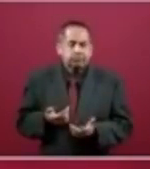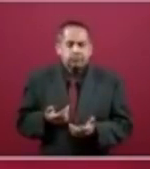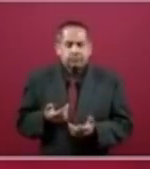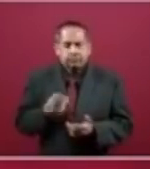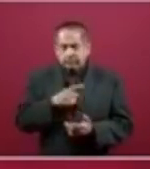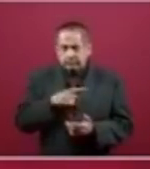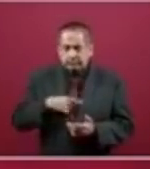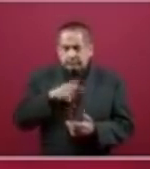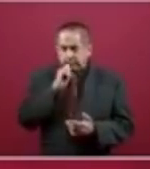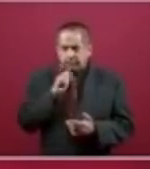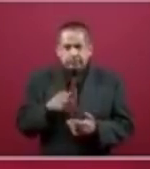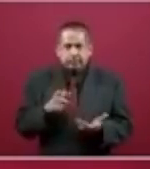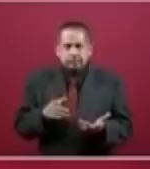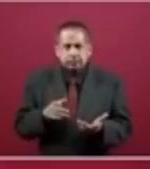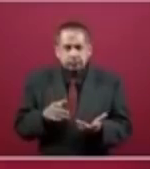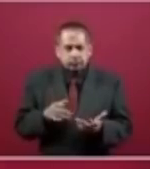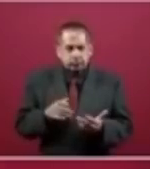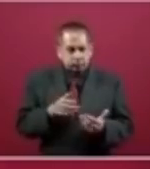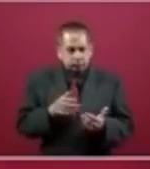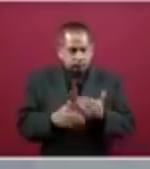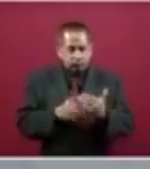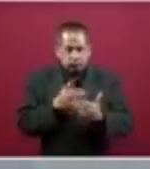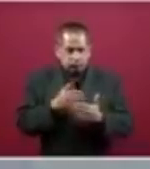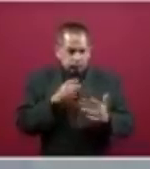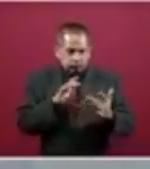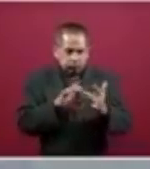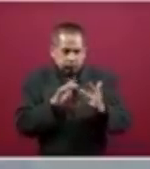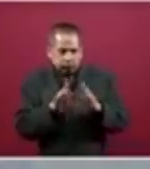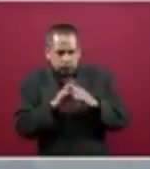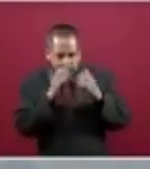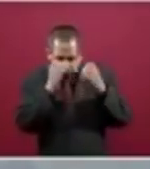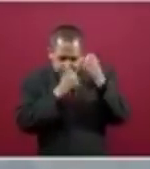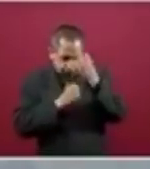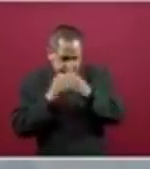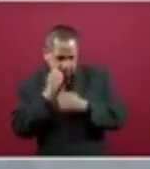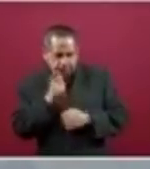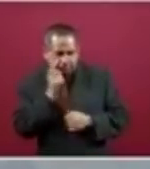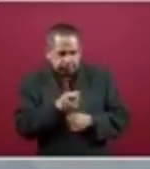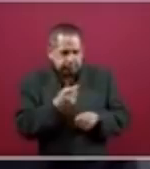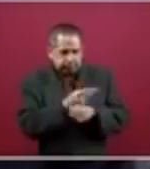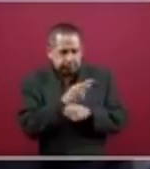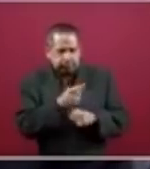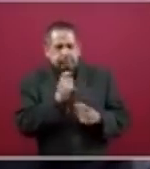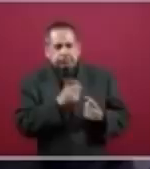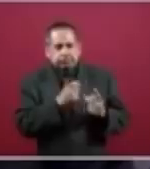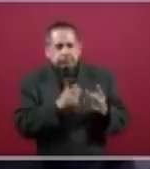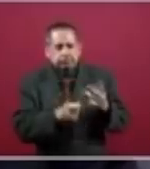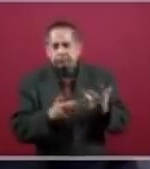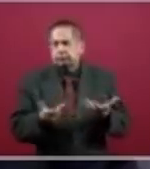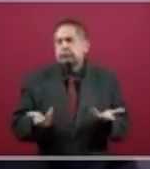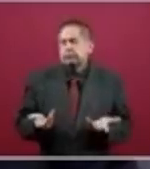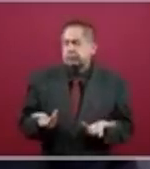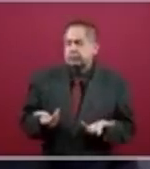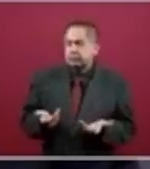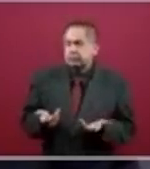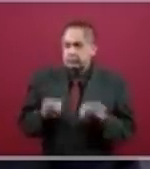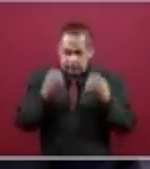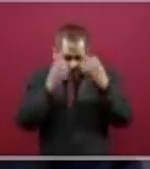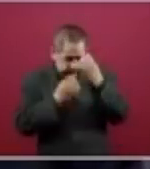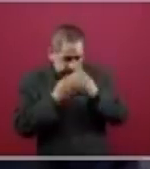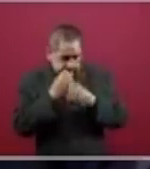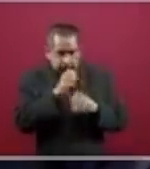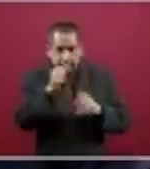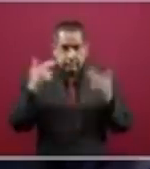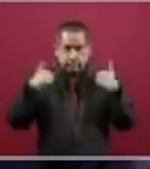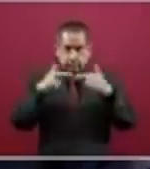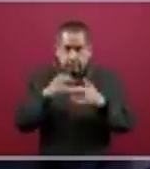pues seguimiento, evaluación. ¿En qué quedamos? Entonces, nada más vamos a evaluar a los